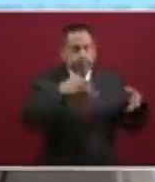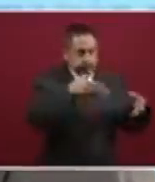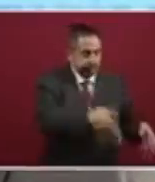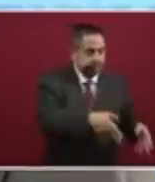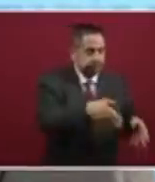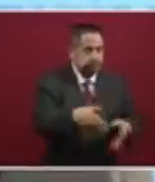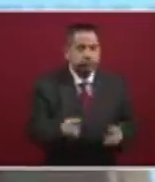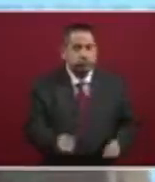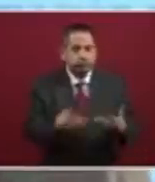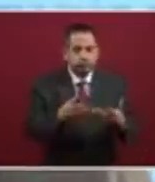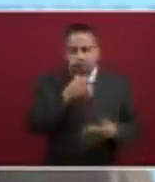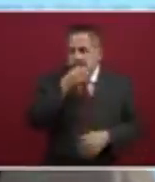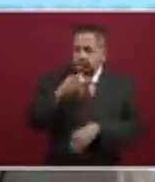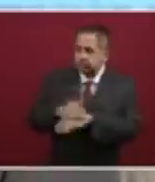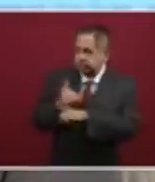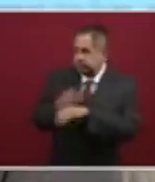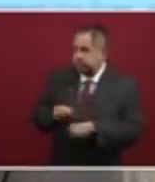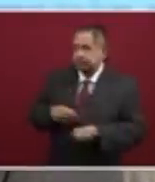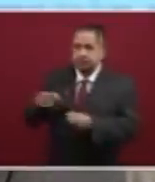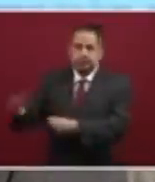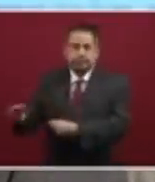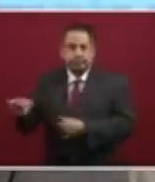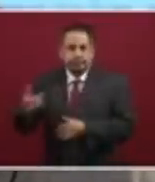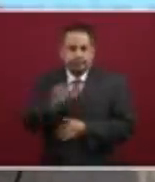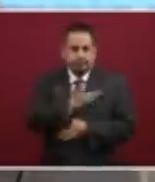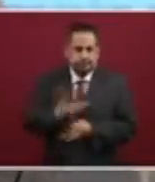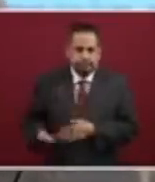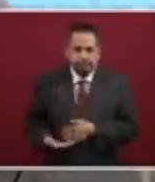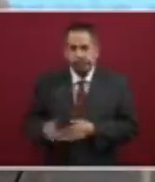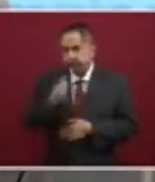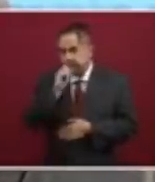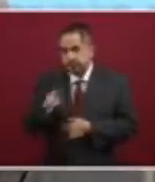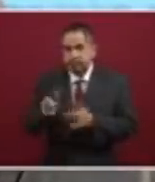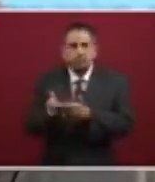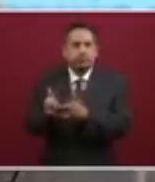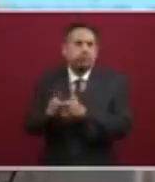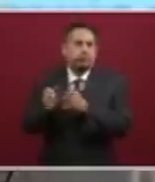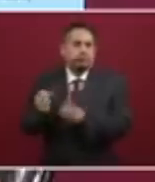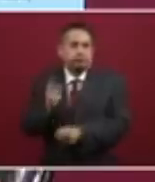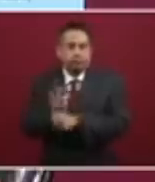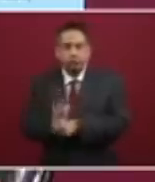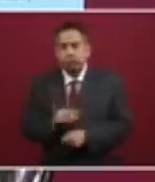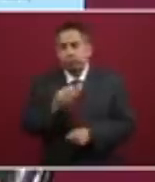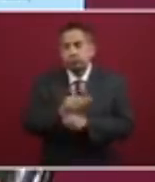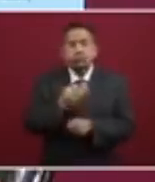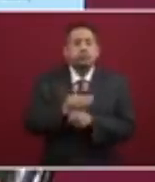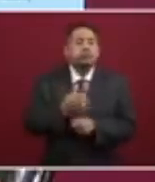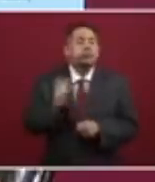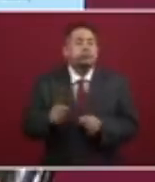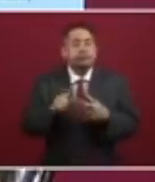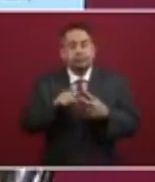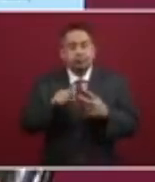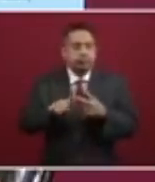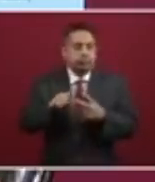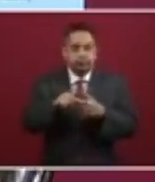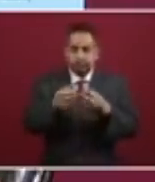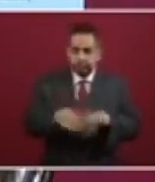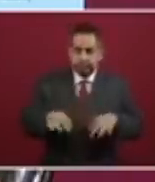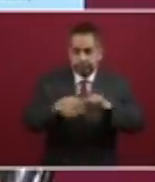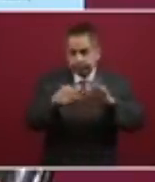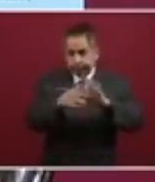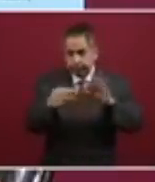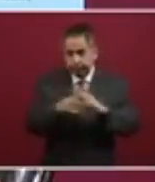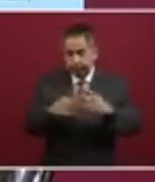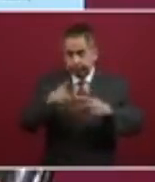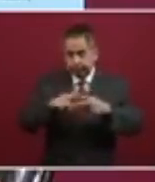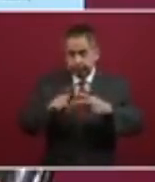República y al Gabinete de Seguridad Pública. Y en particular, estamos en dos momentos que van a ser muy importantes.